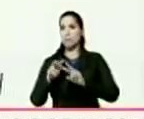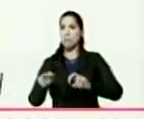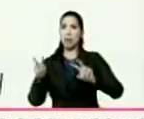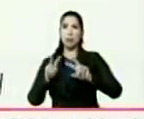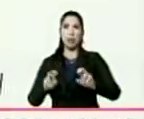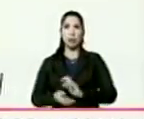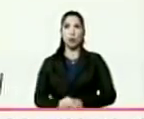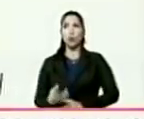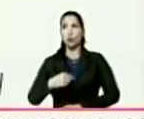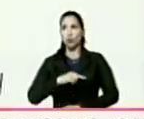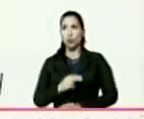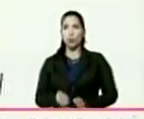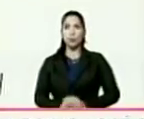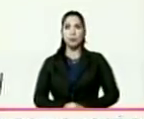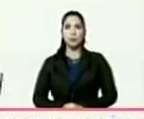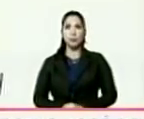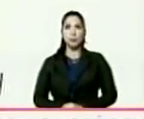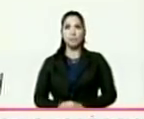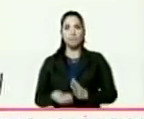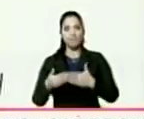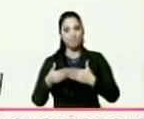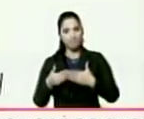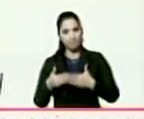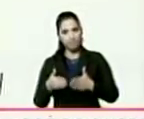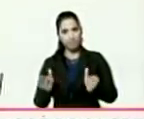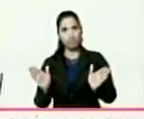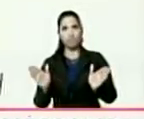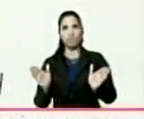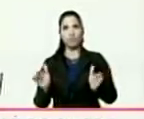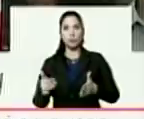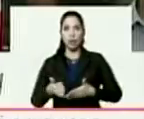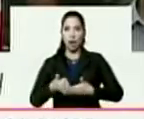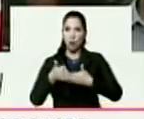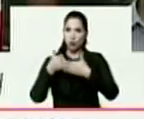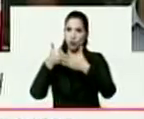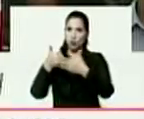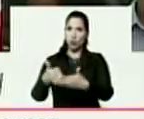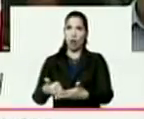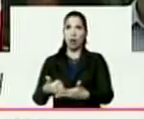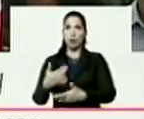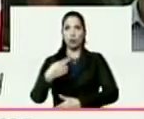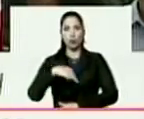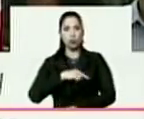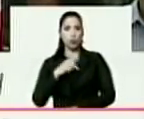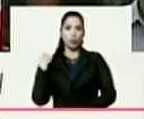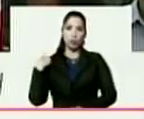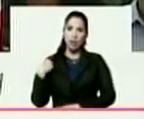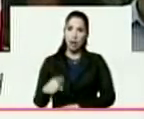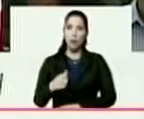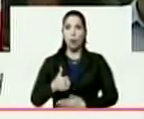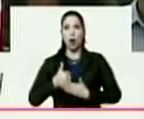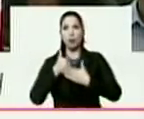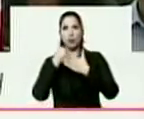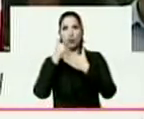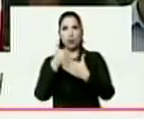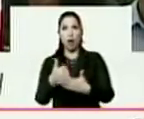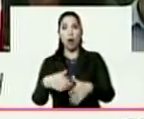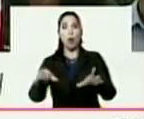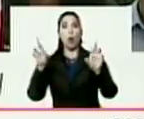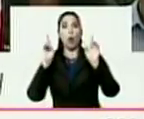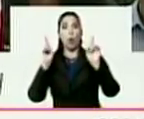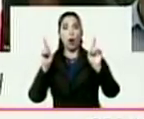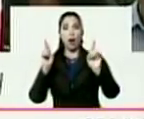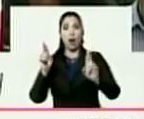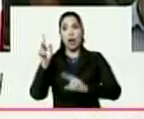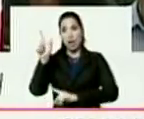estamos abiertos a ayudar en lo que tengamos que ayudar ojalá el señor luis